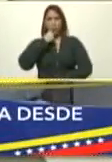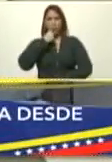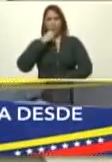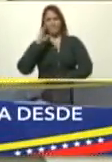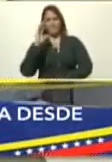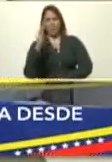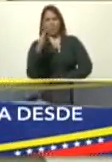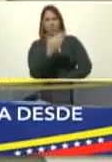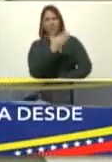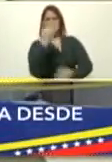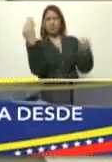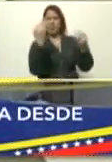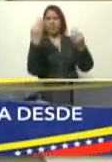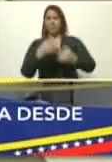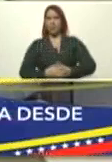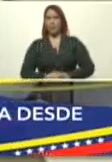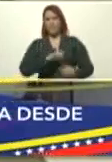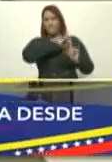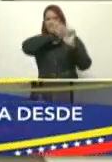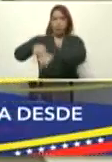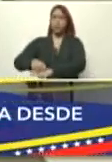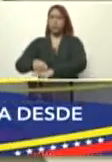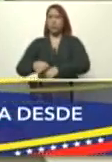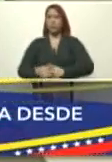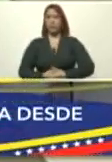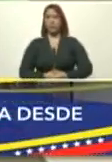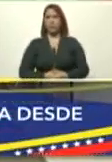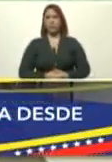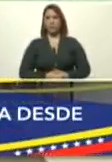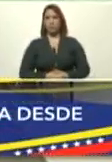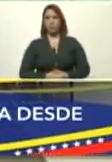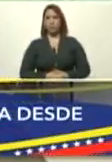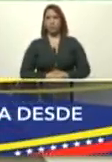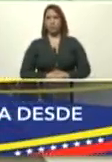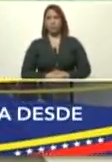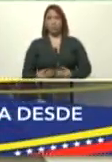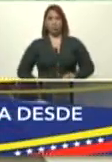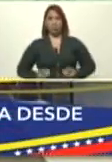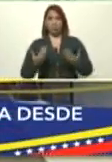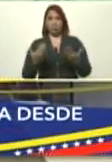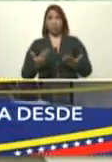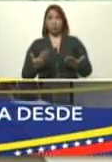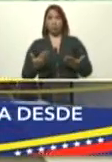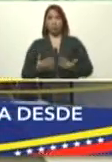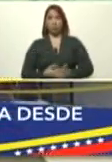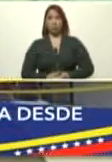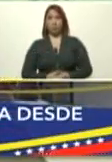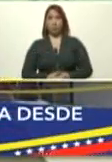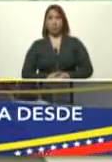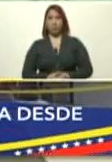lección para siempre, los derrotó. Le regalábamos